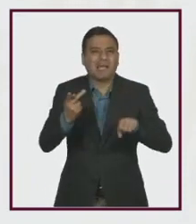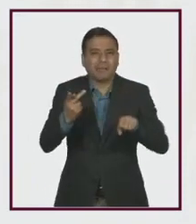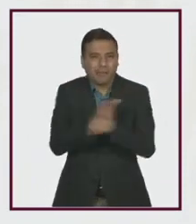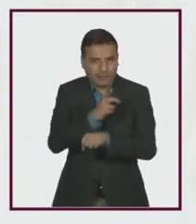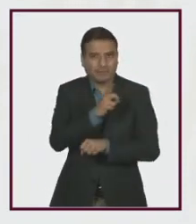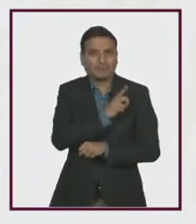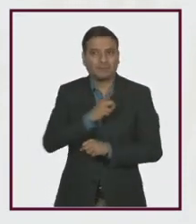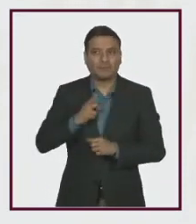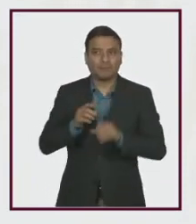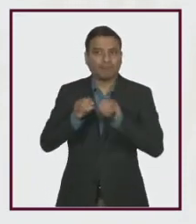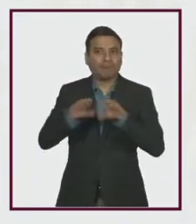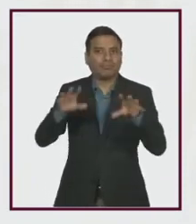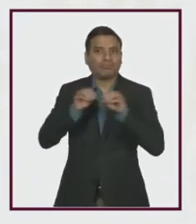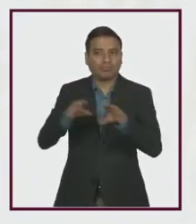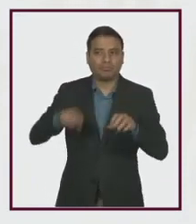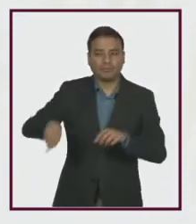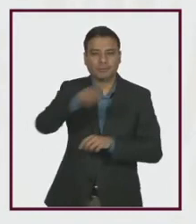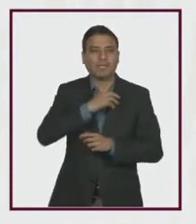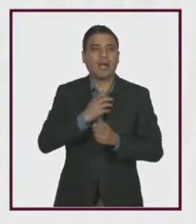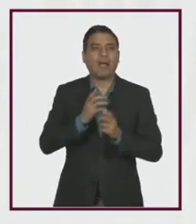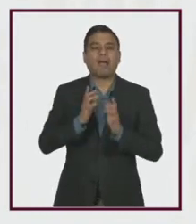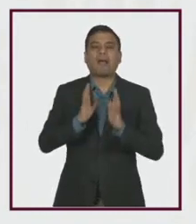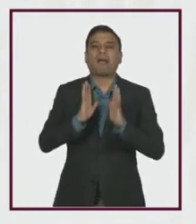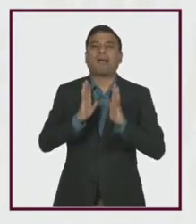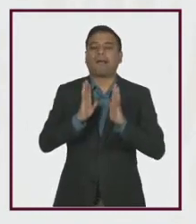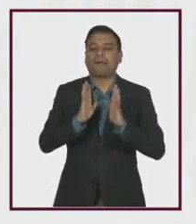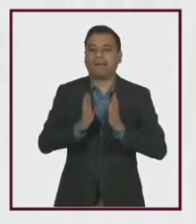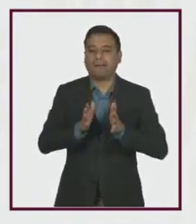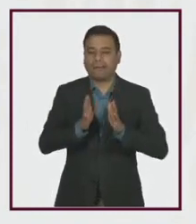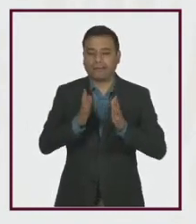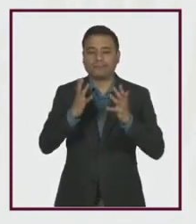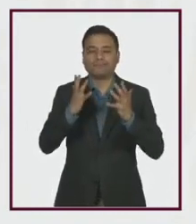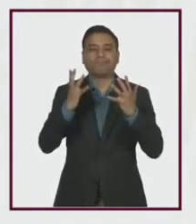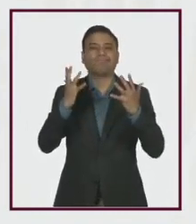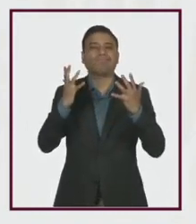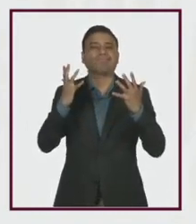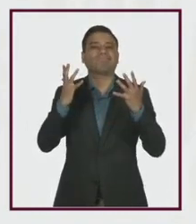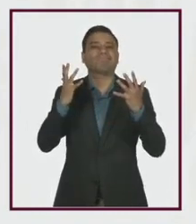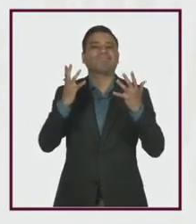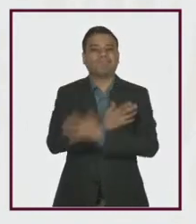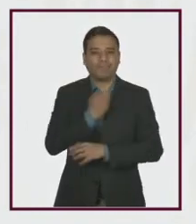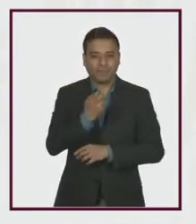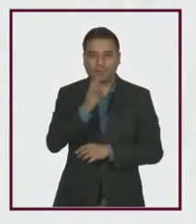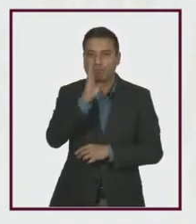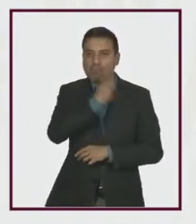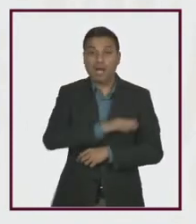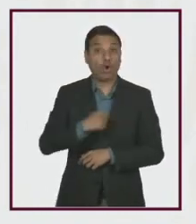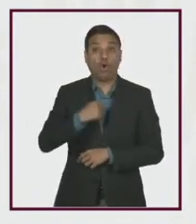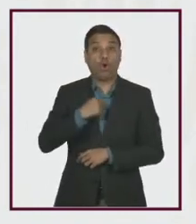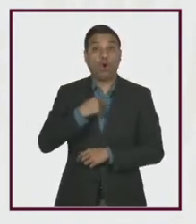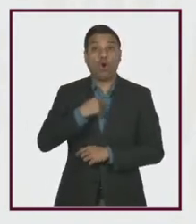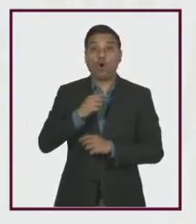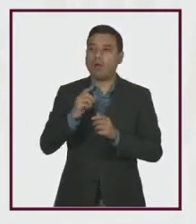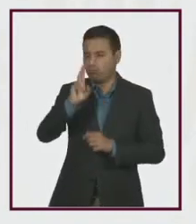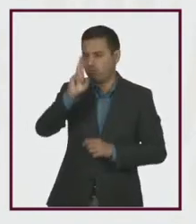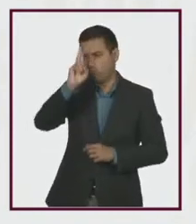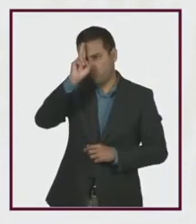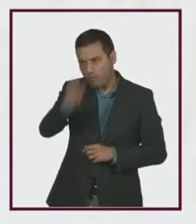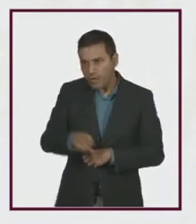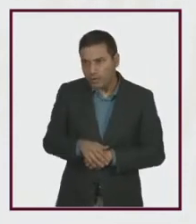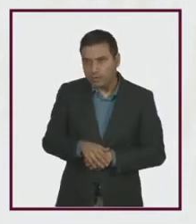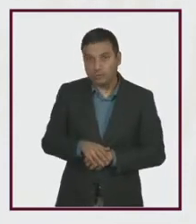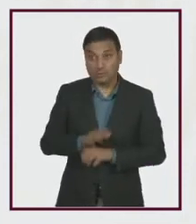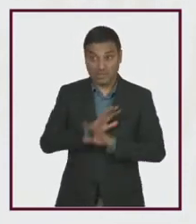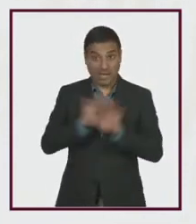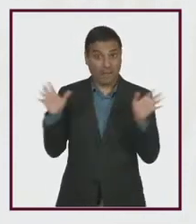sepan cuál es la razón por la que se les está diciendo que no consuman. No solamente es un te prohíbo consumir,